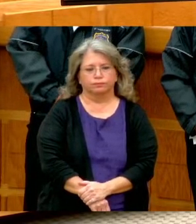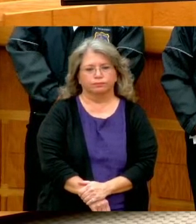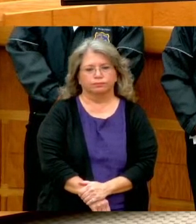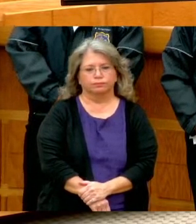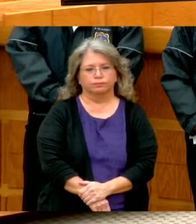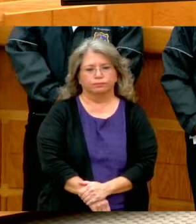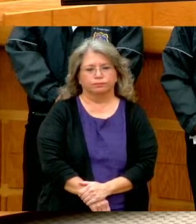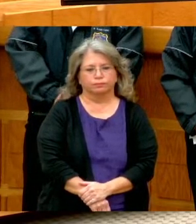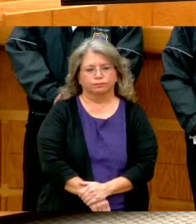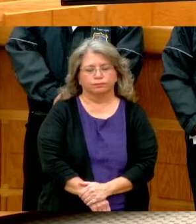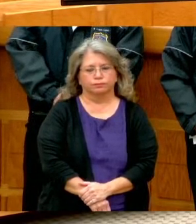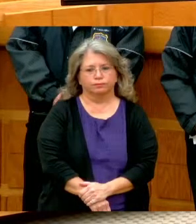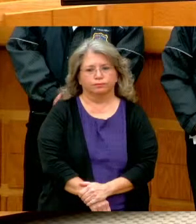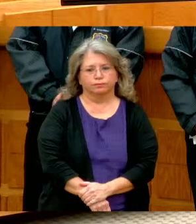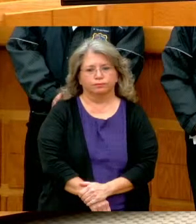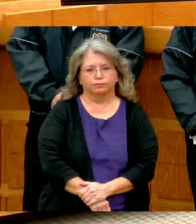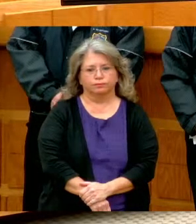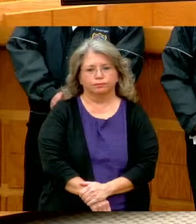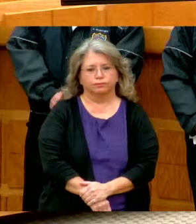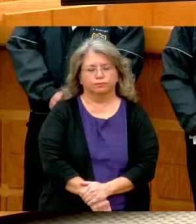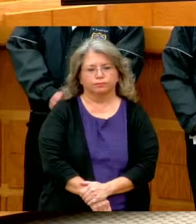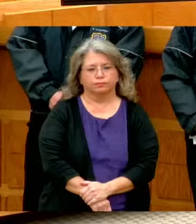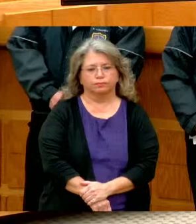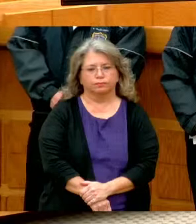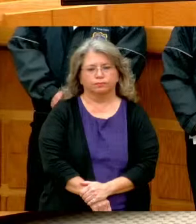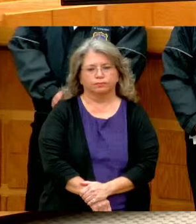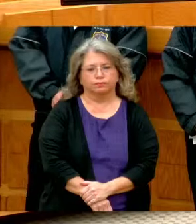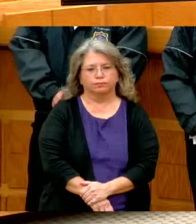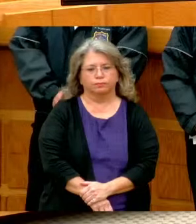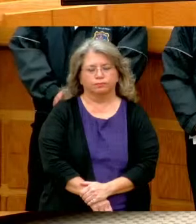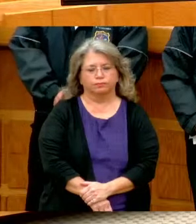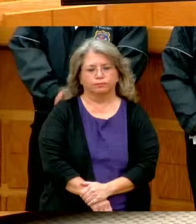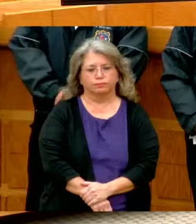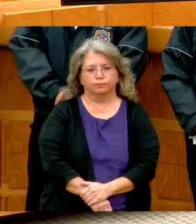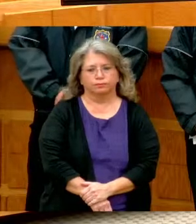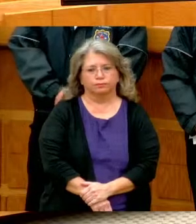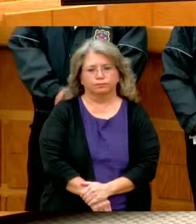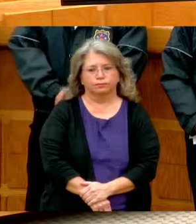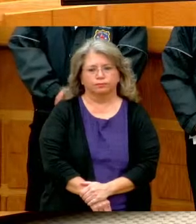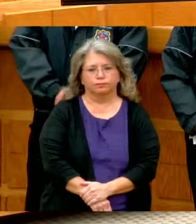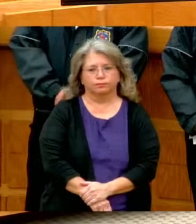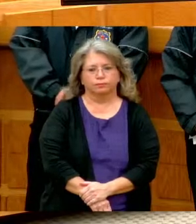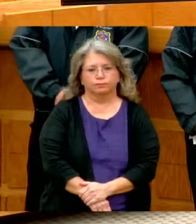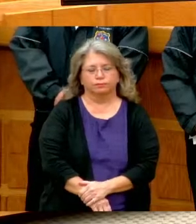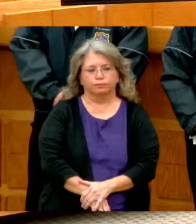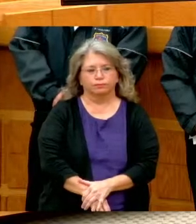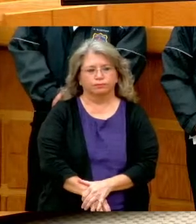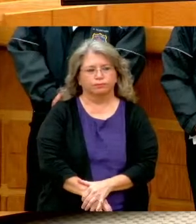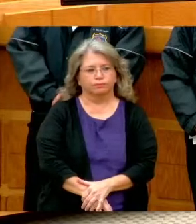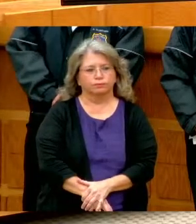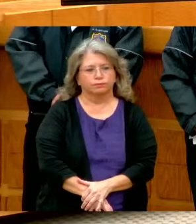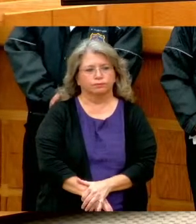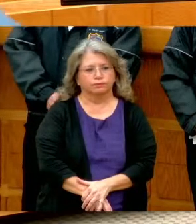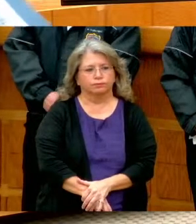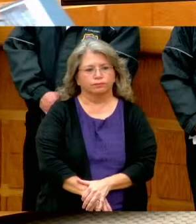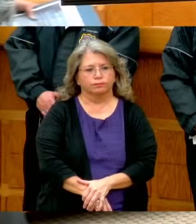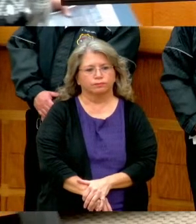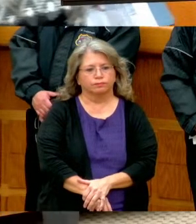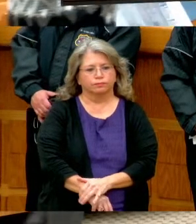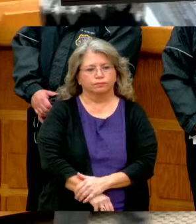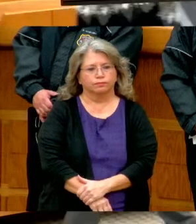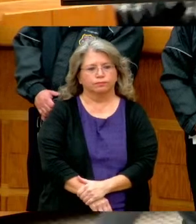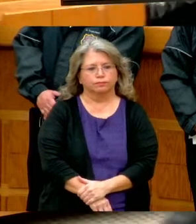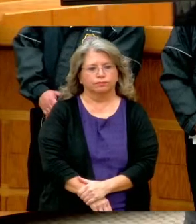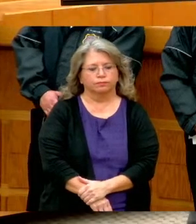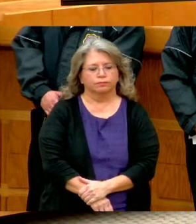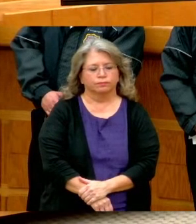nuestros residentes. Yo sé que esto es lo que usted espera de nosotros. Tenemos aproximadamente un 50% más de personas en el estado de